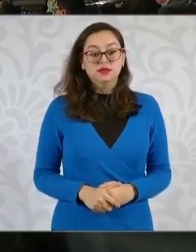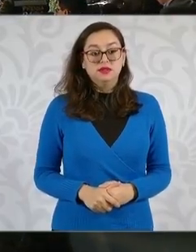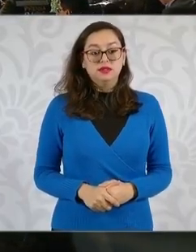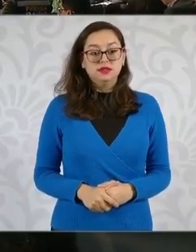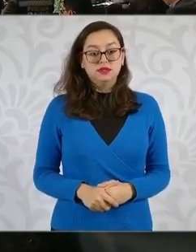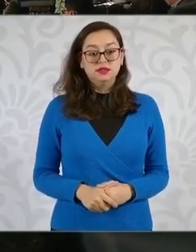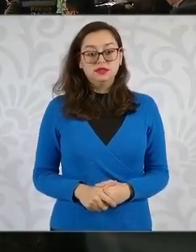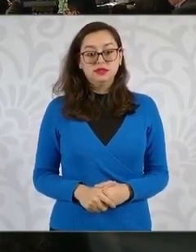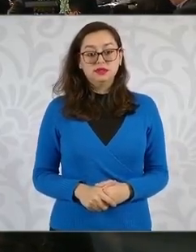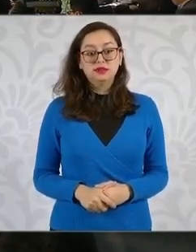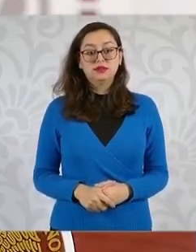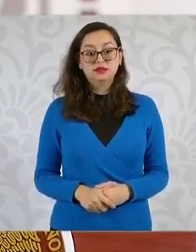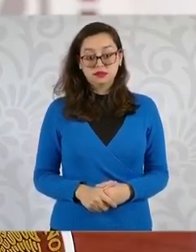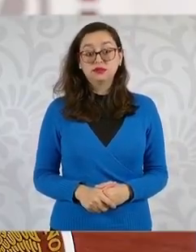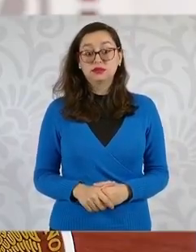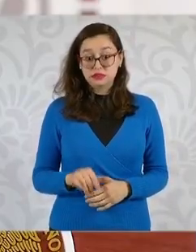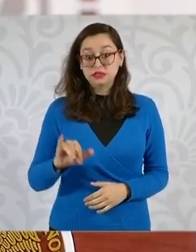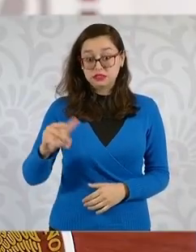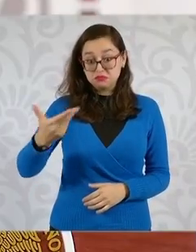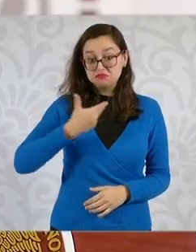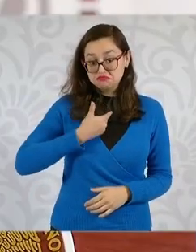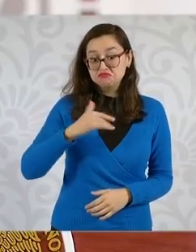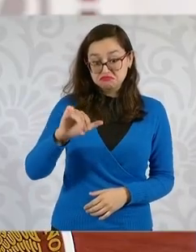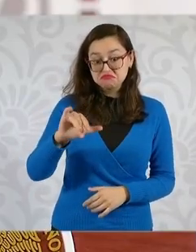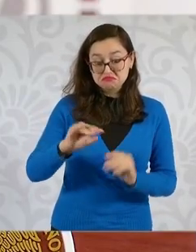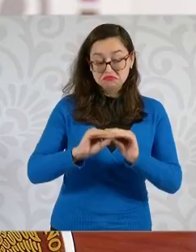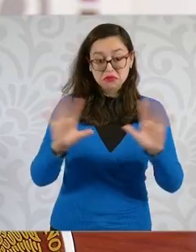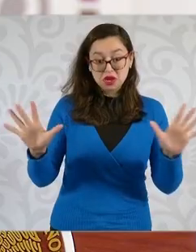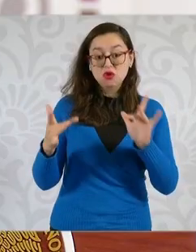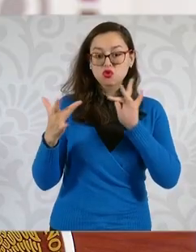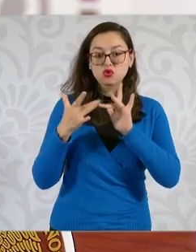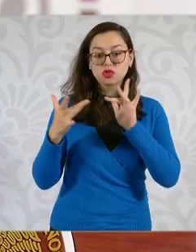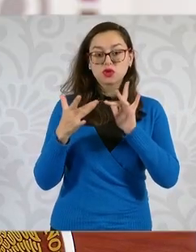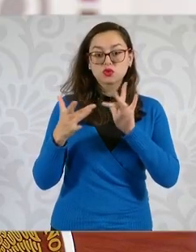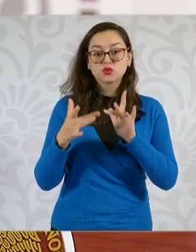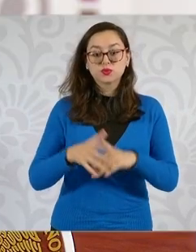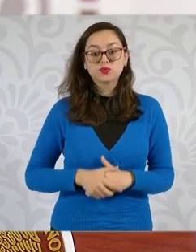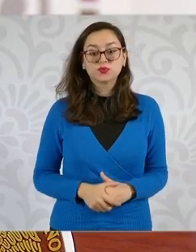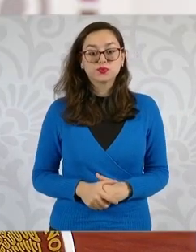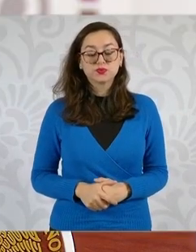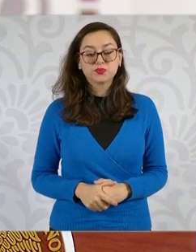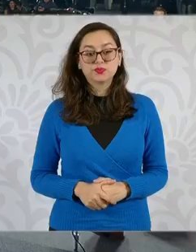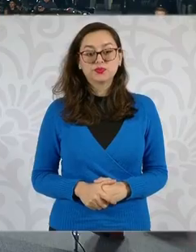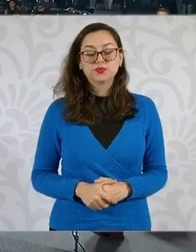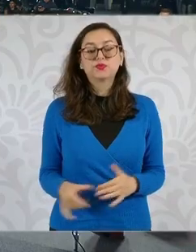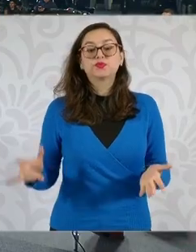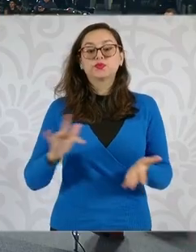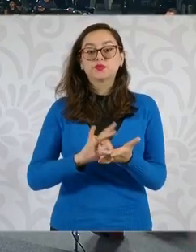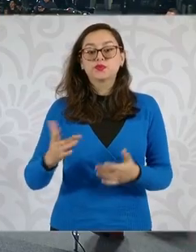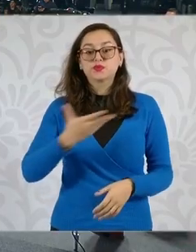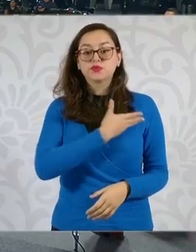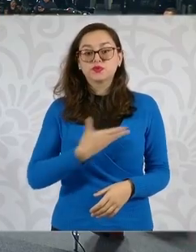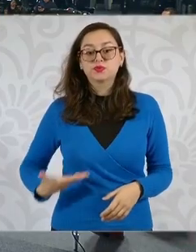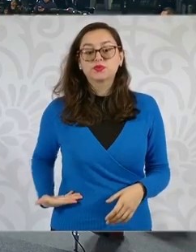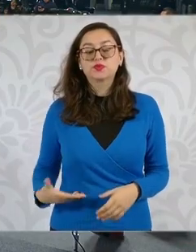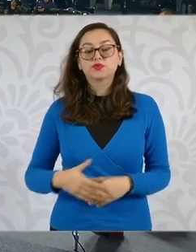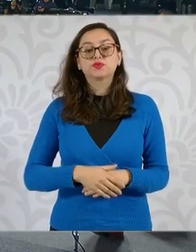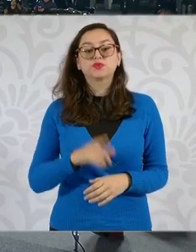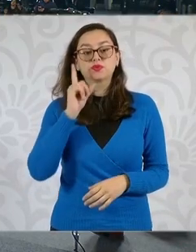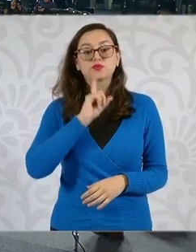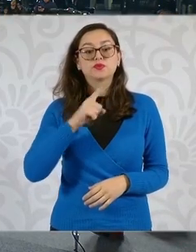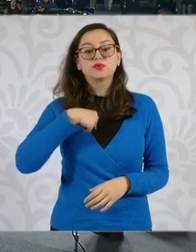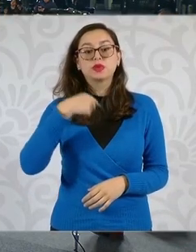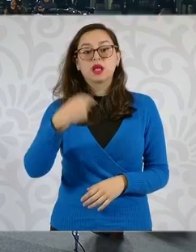si lo solicitan por supuesto vamos a estar en contacto con ellos gracias presidenta esteban durán